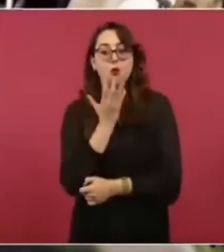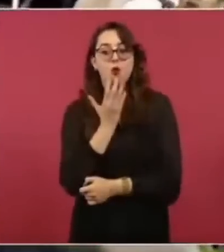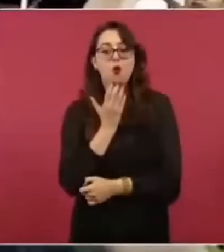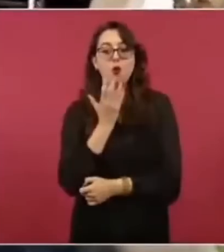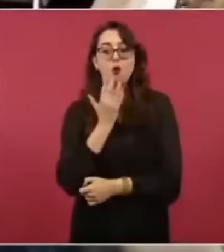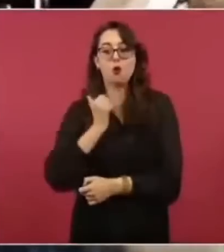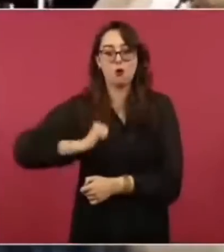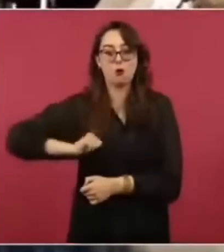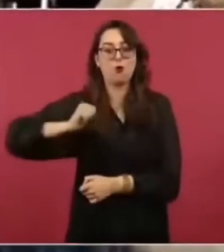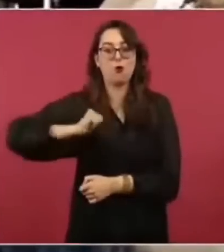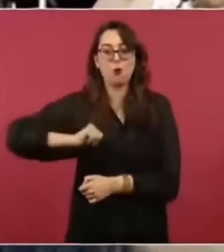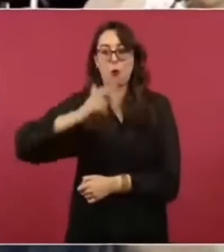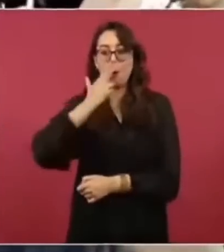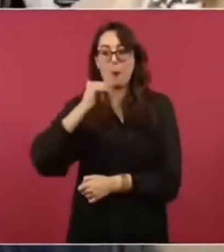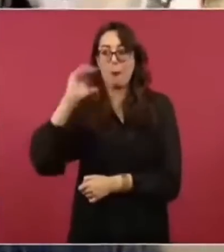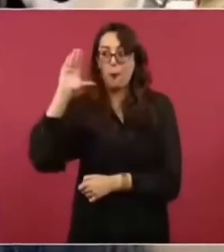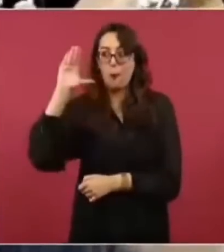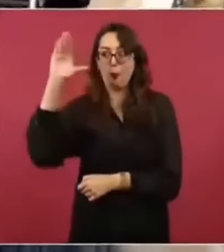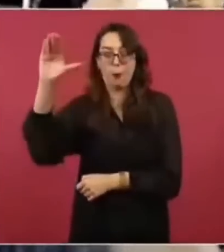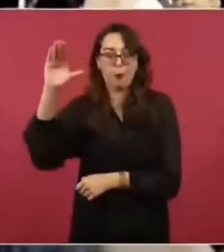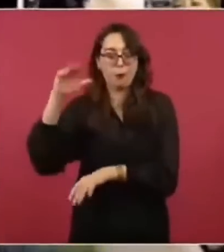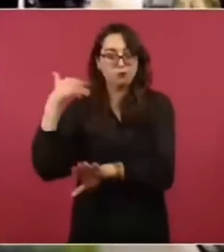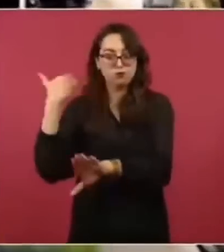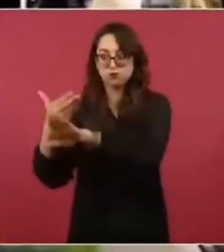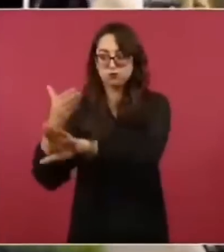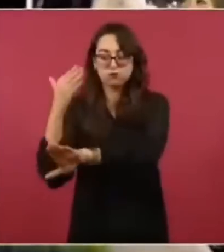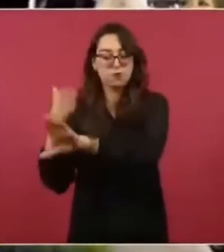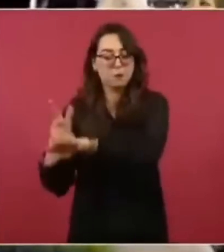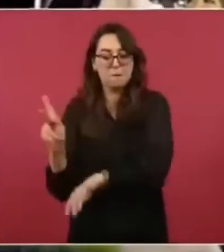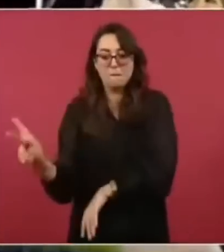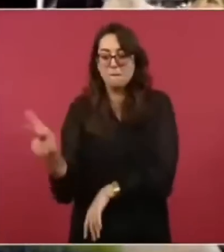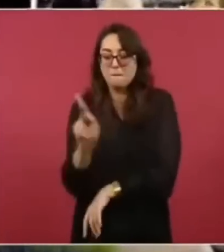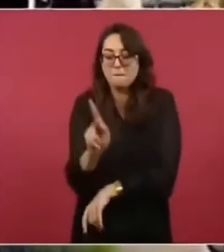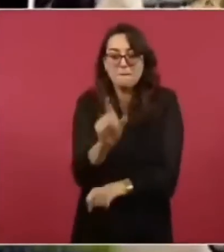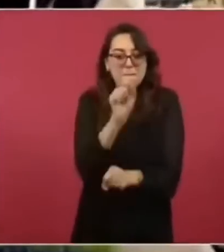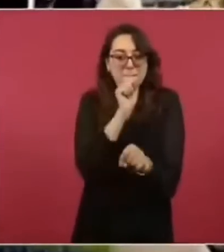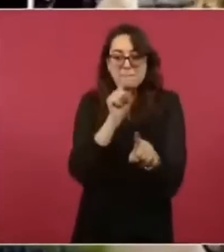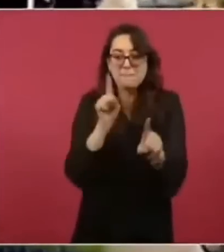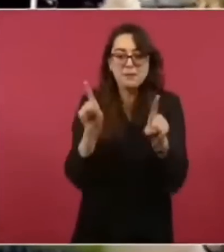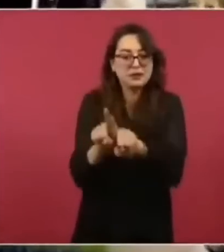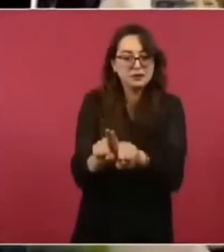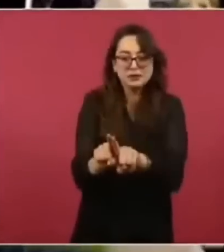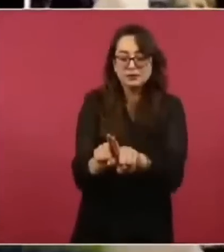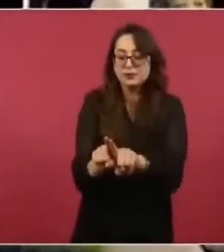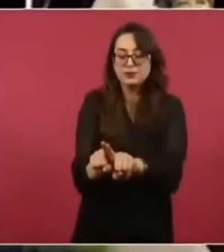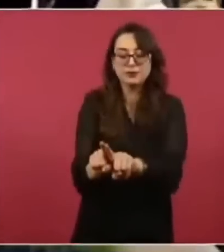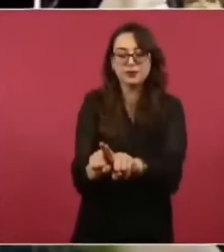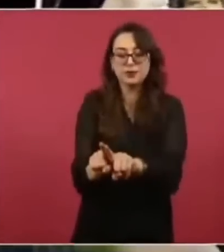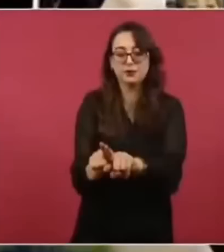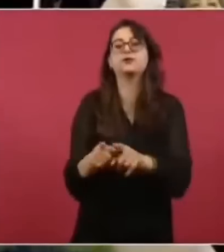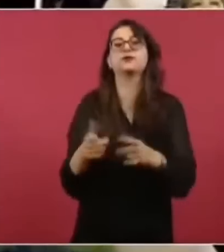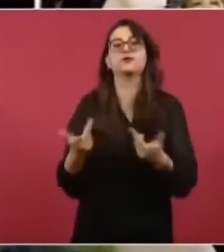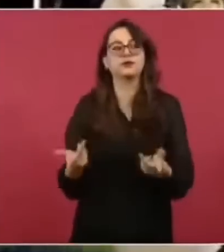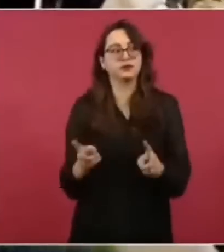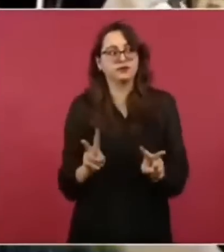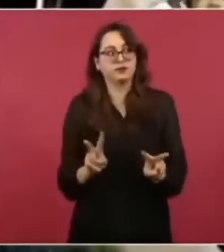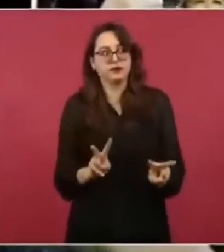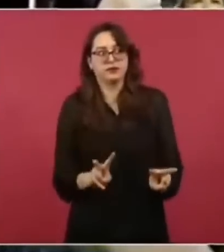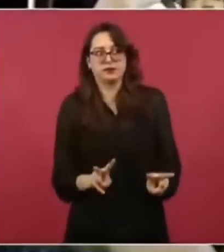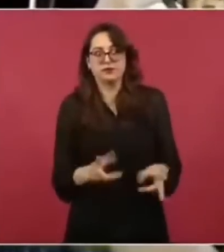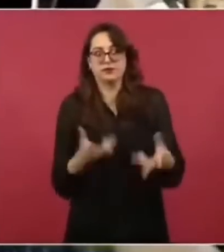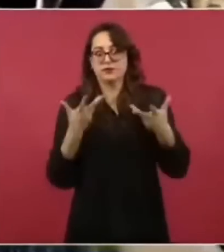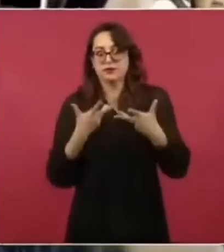la época de Hitler. Por eso, ante semejante